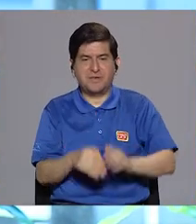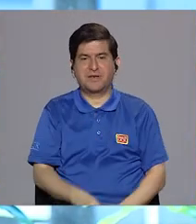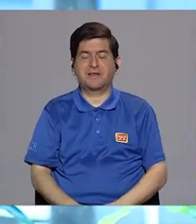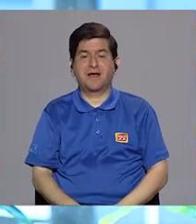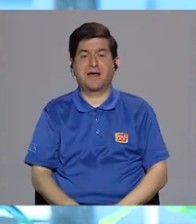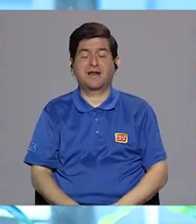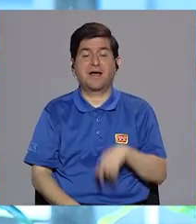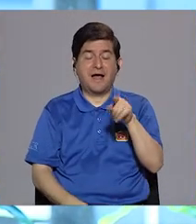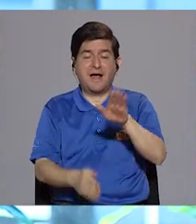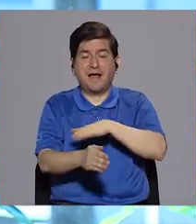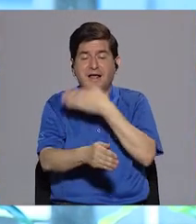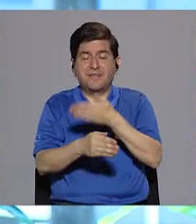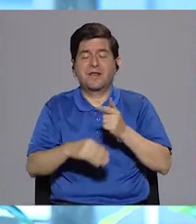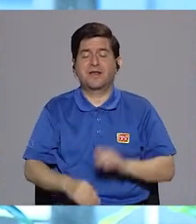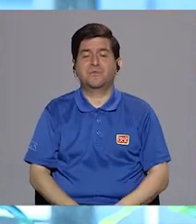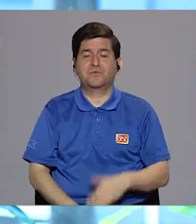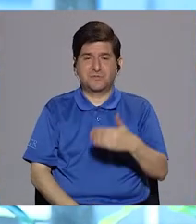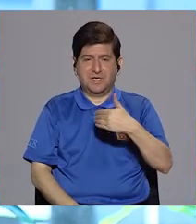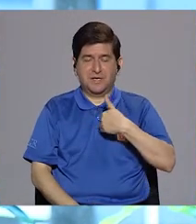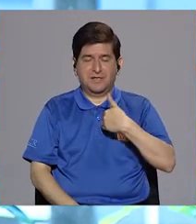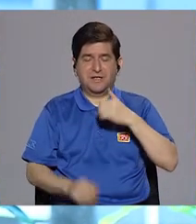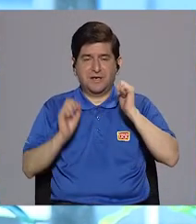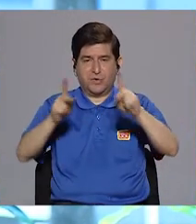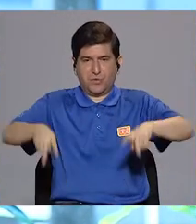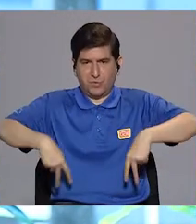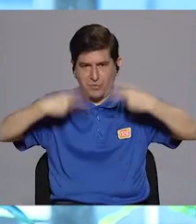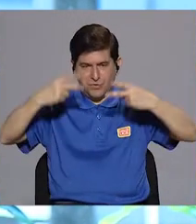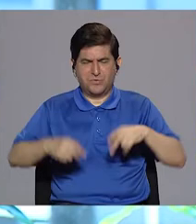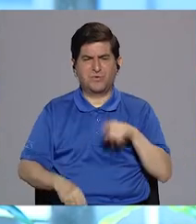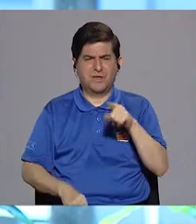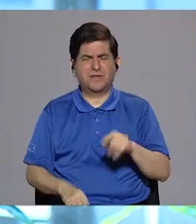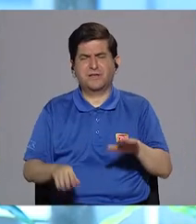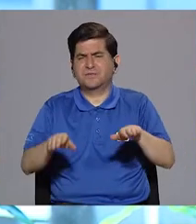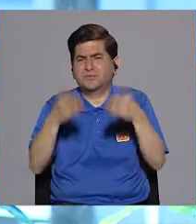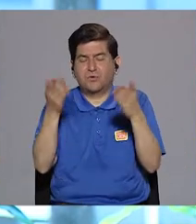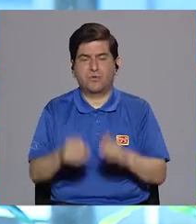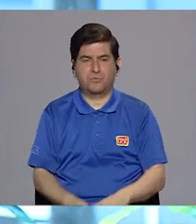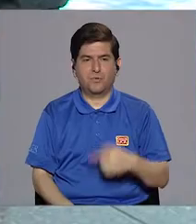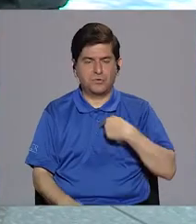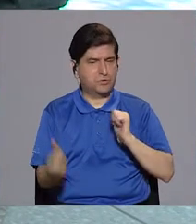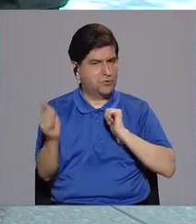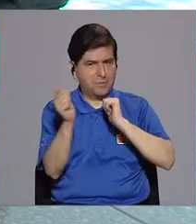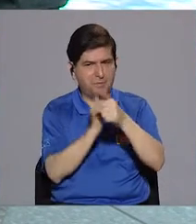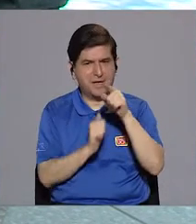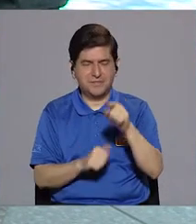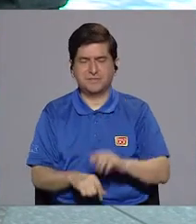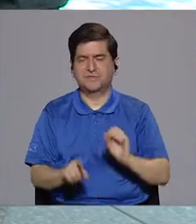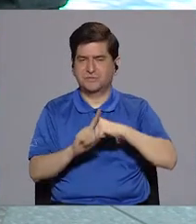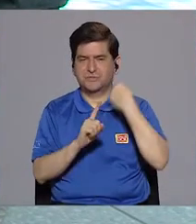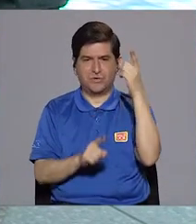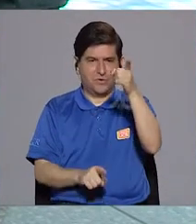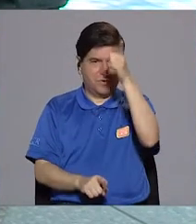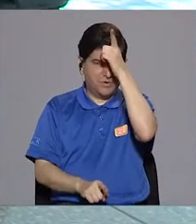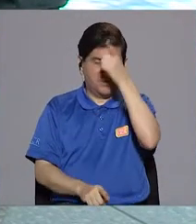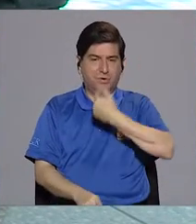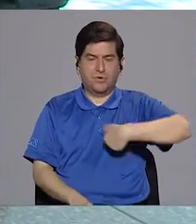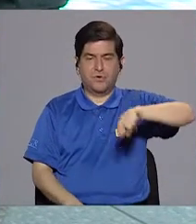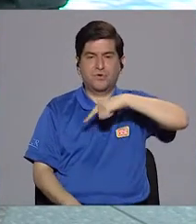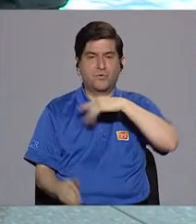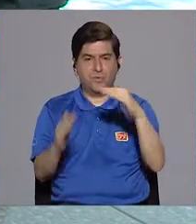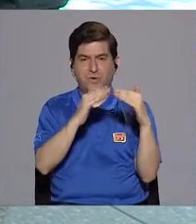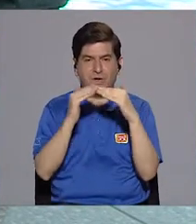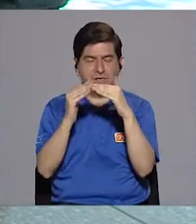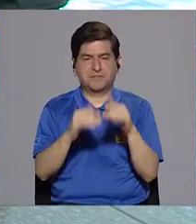universidad vivir de la música. ¿Cómo podemos lograr eso? Yo voy más allá de eso en Alemania. En nuestras sociedades